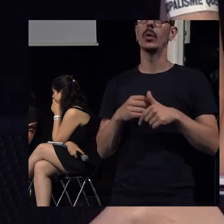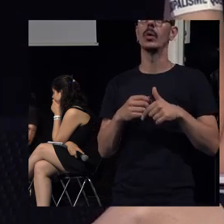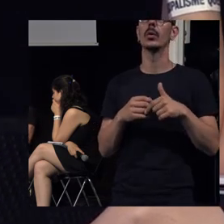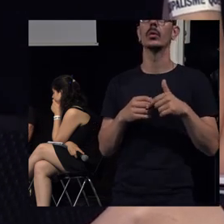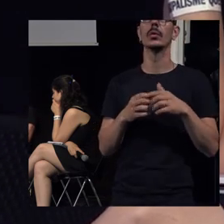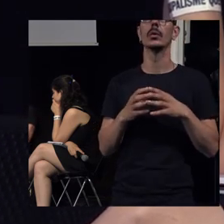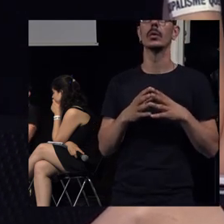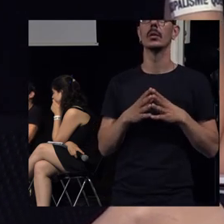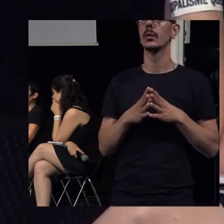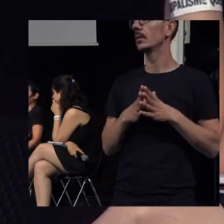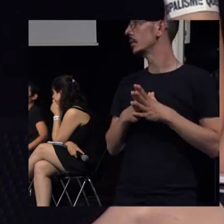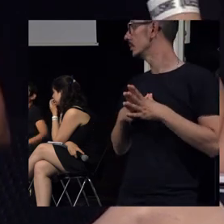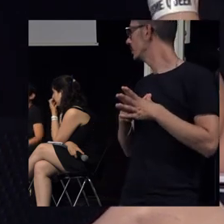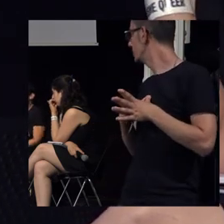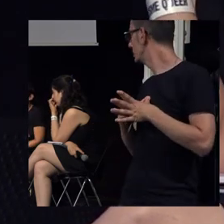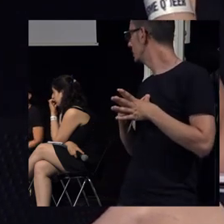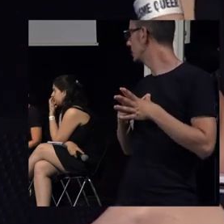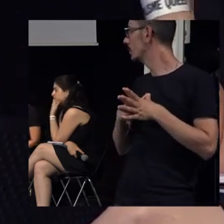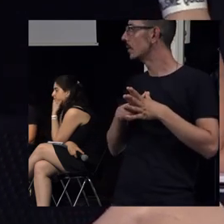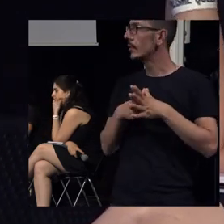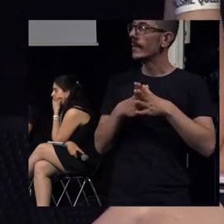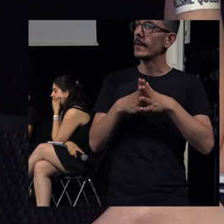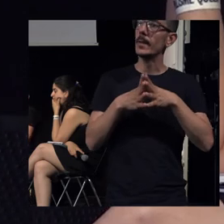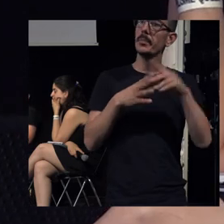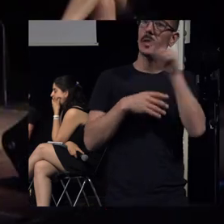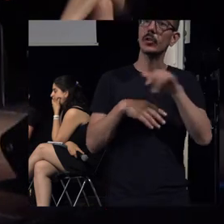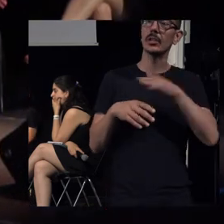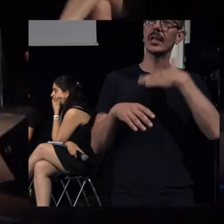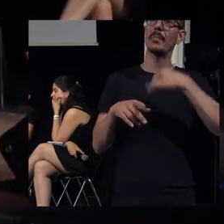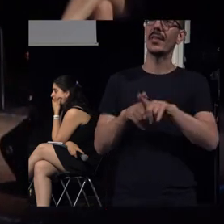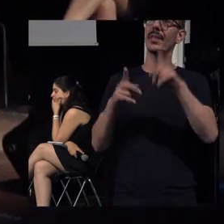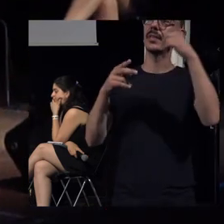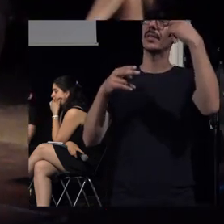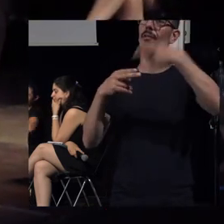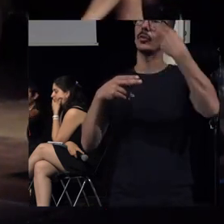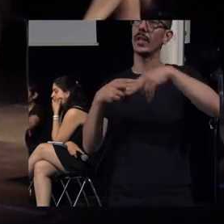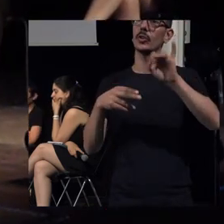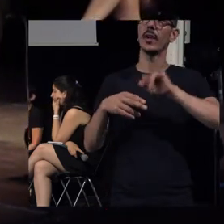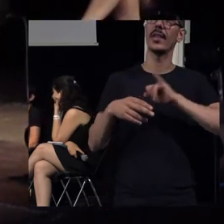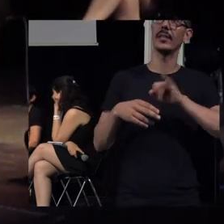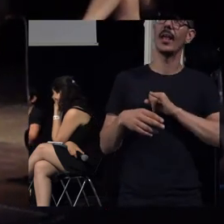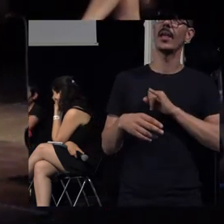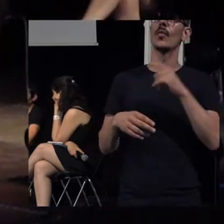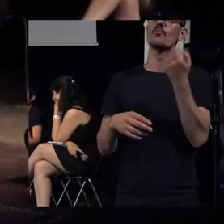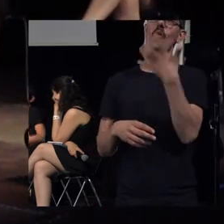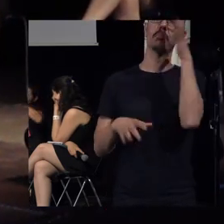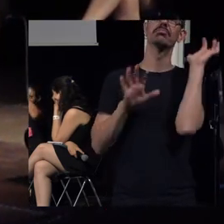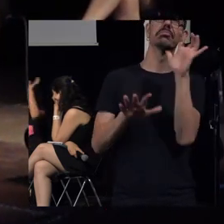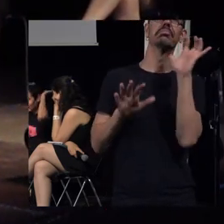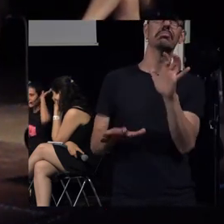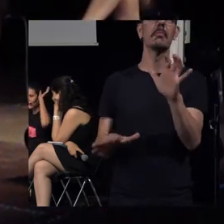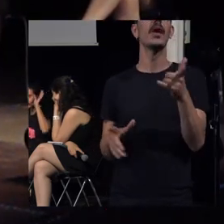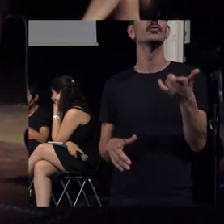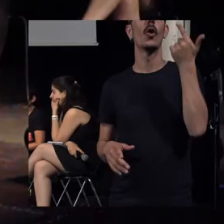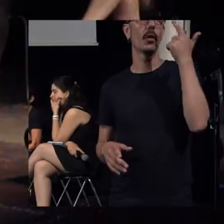rompa y que ironice sobre las fronteras y sobre las identidades, eso hay que tirar para adelante y ver